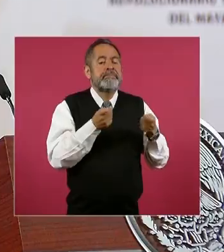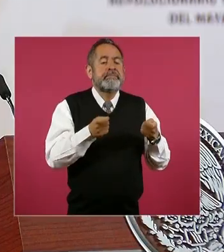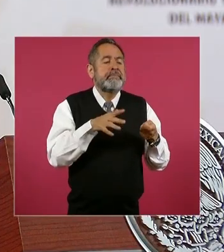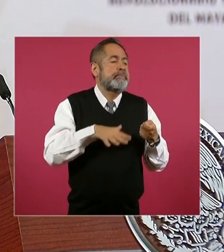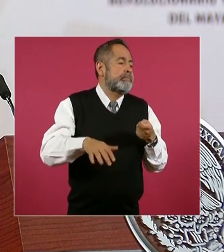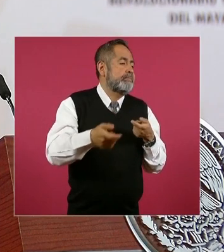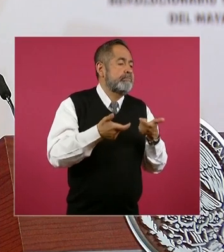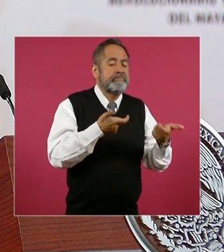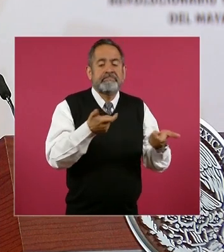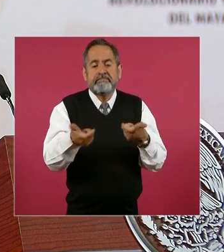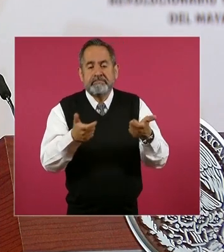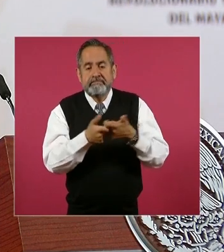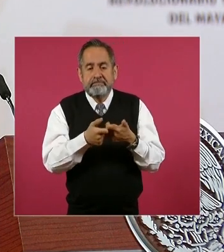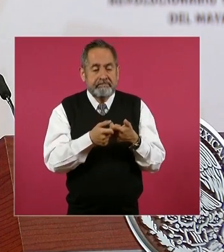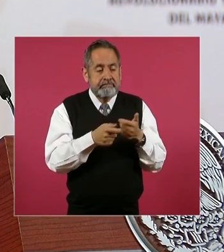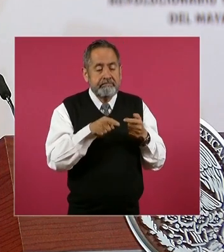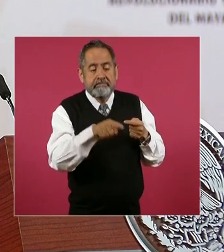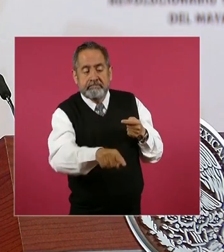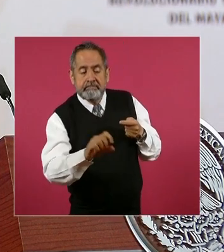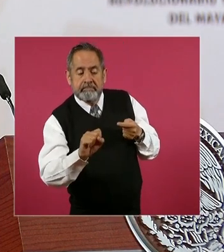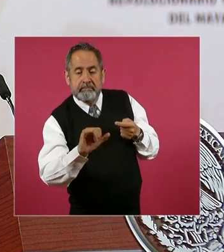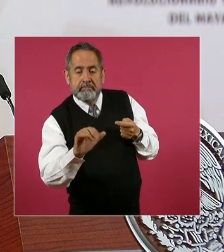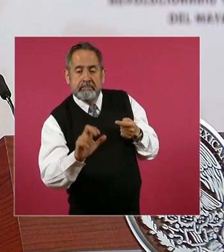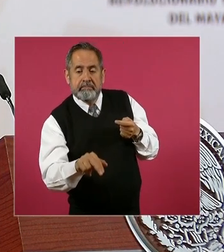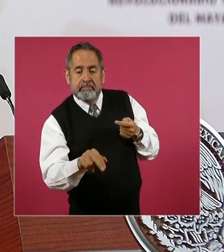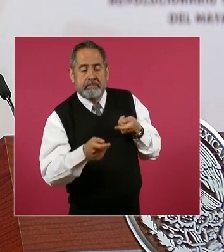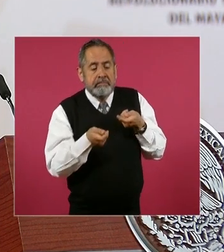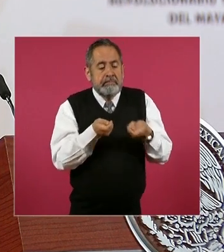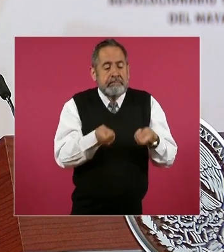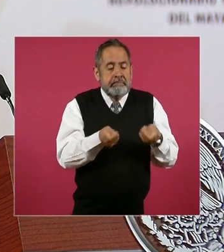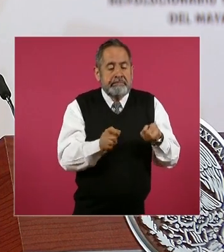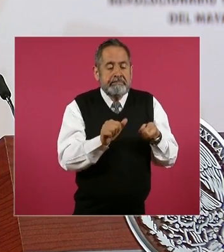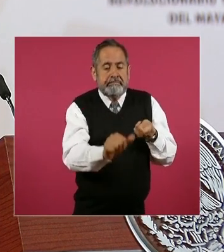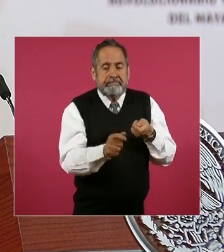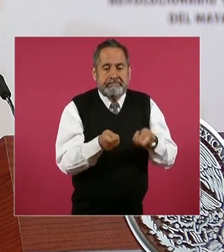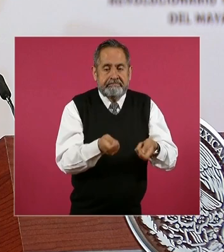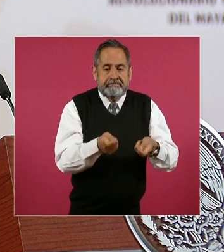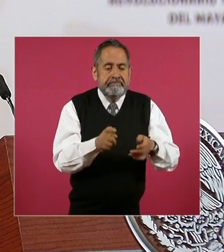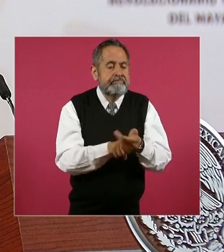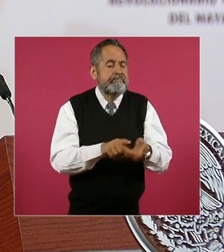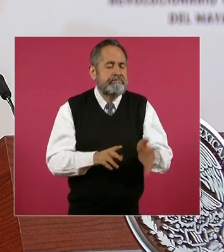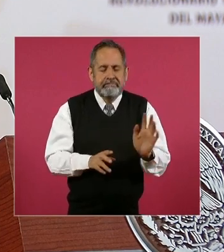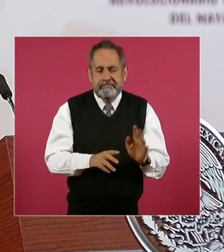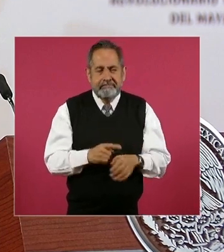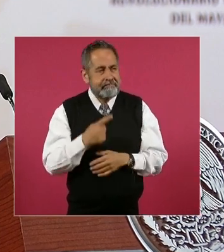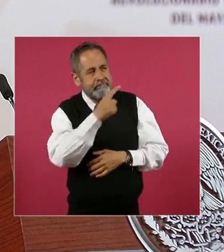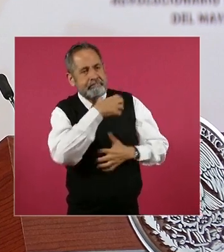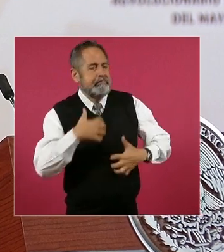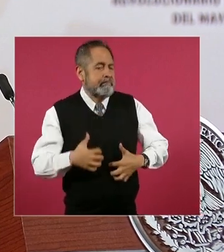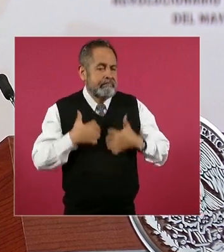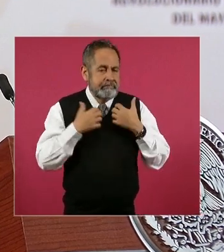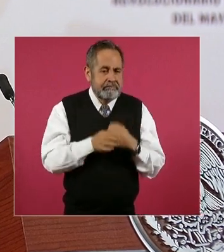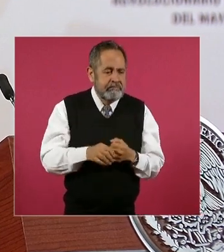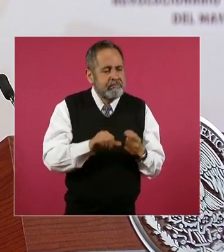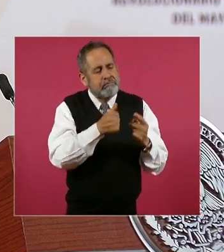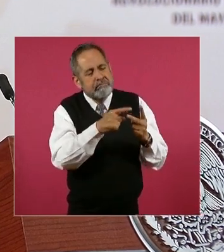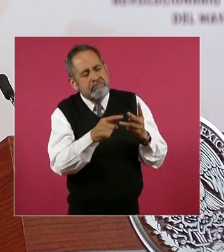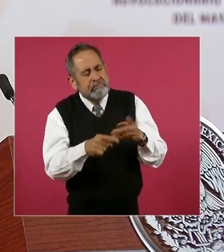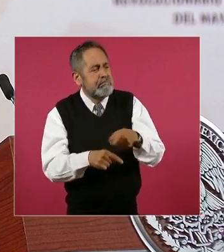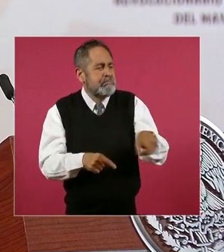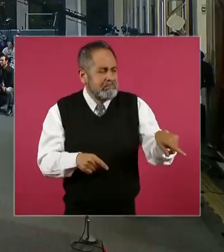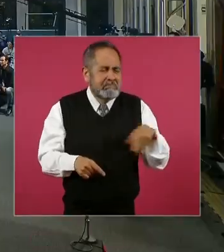manejan la corte lo demás si les